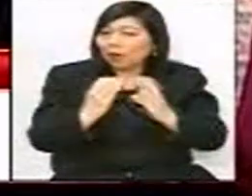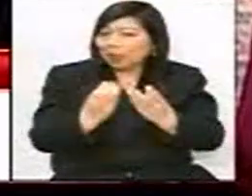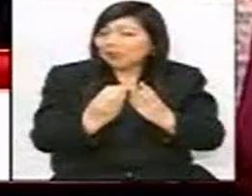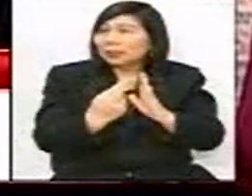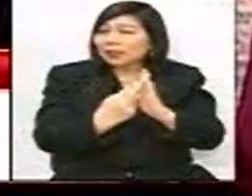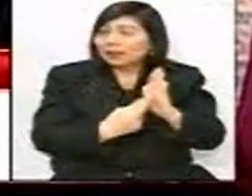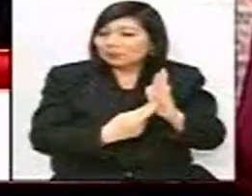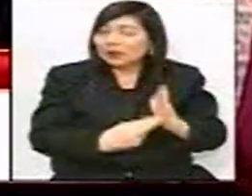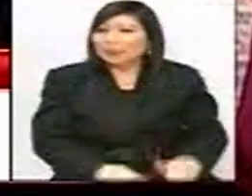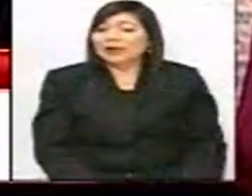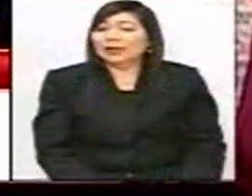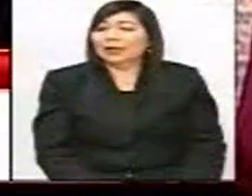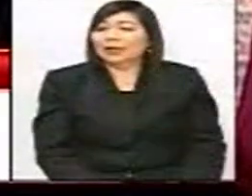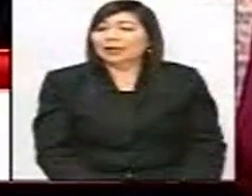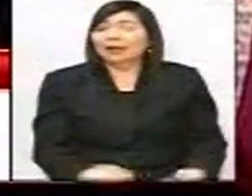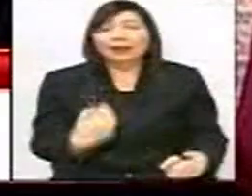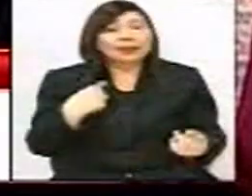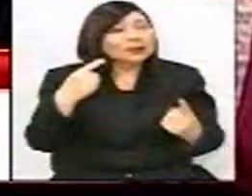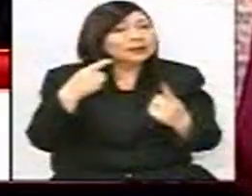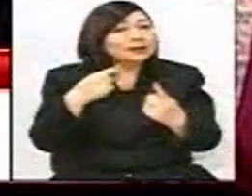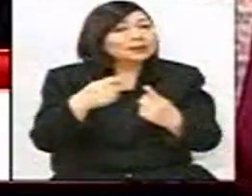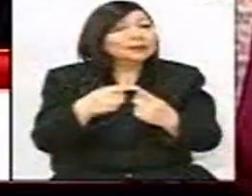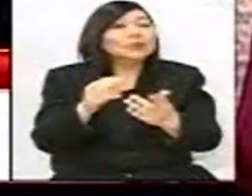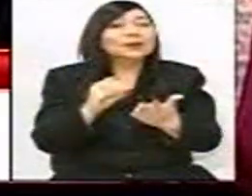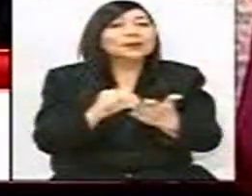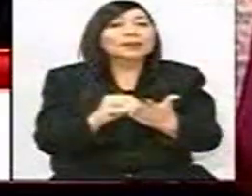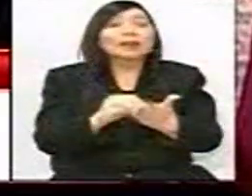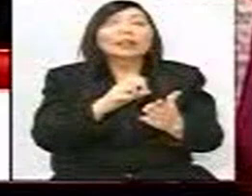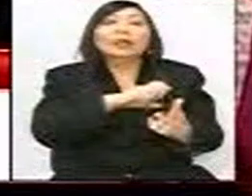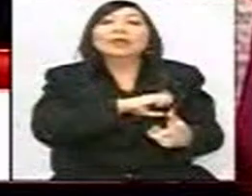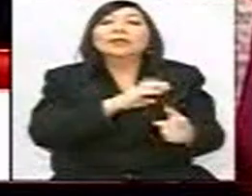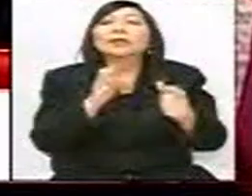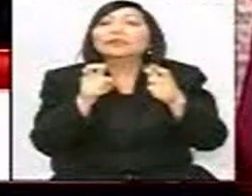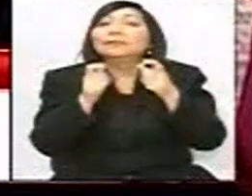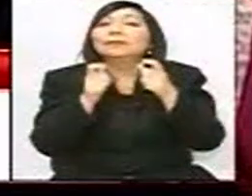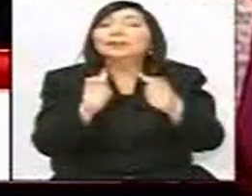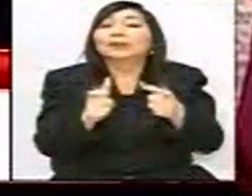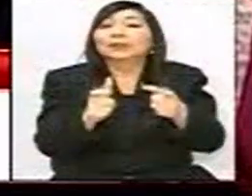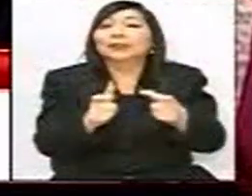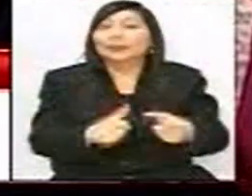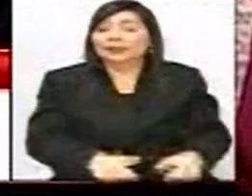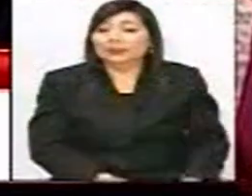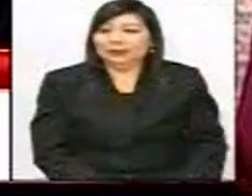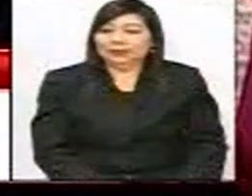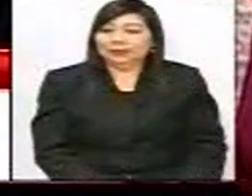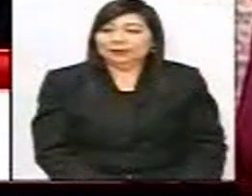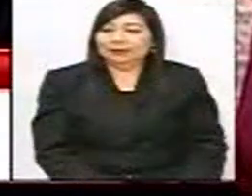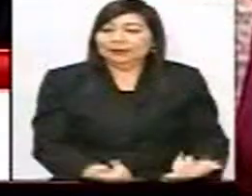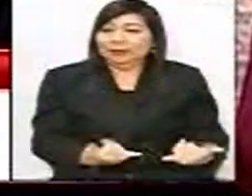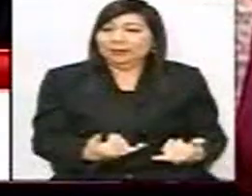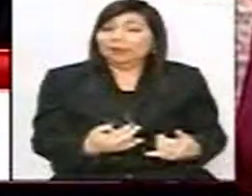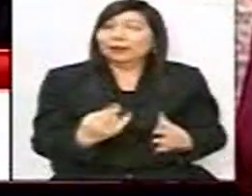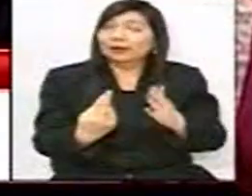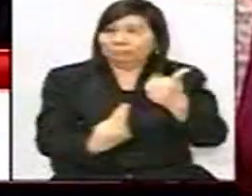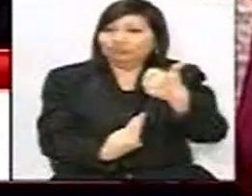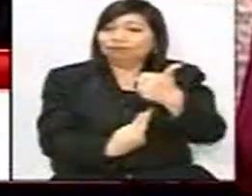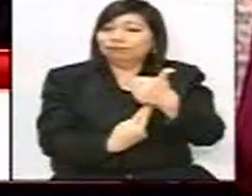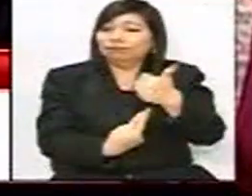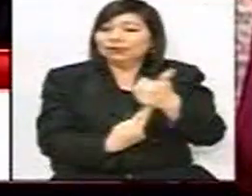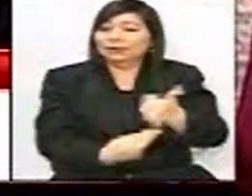de la República, tienen por objetivo fundamental fiscalizar. Eso hacen los